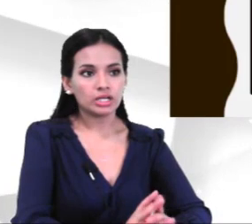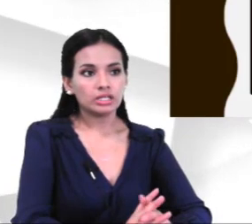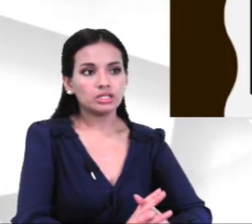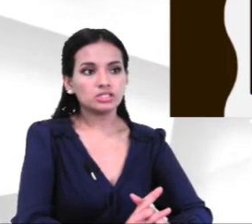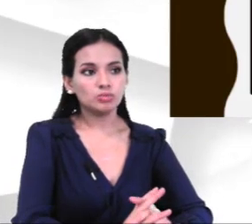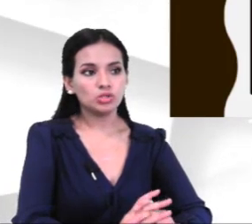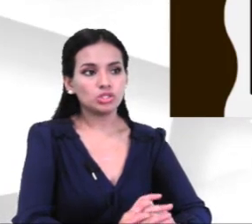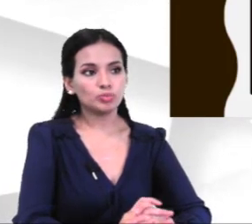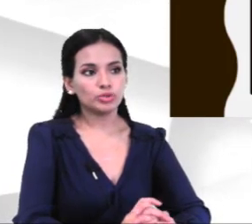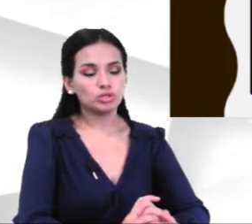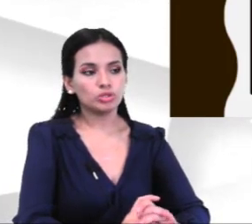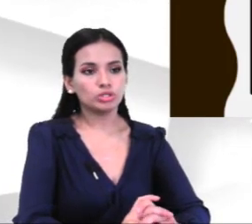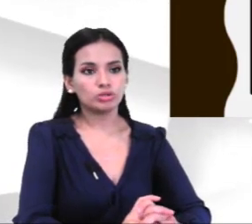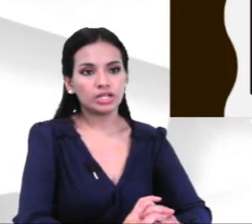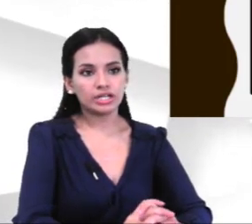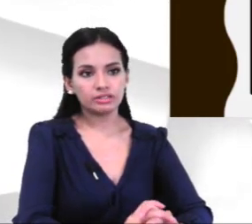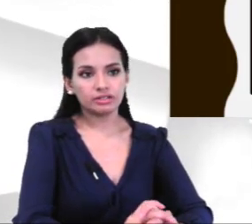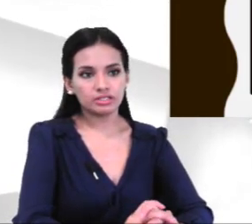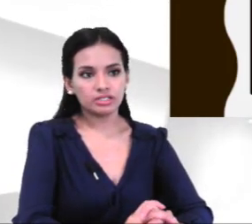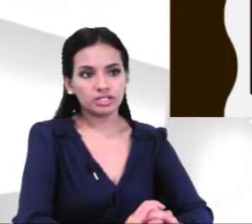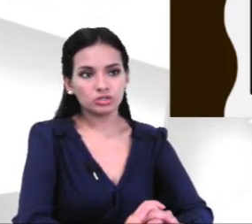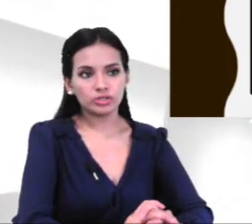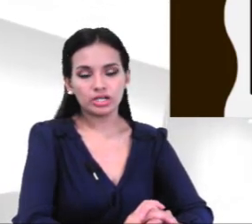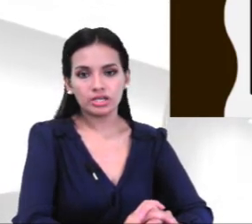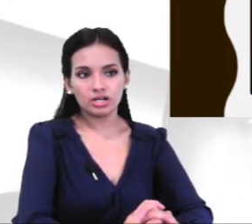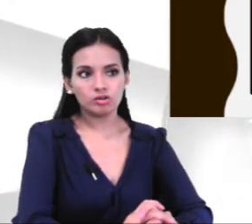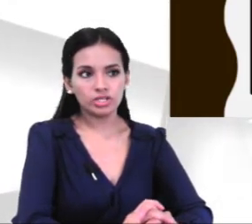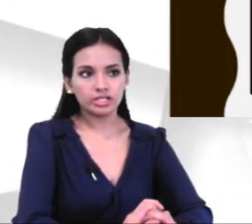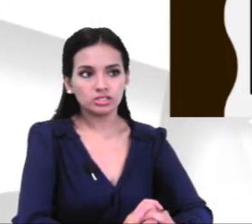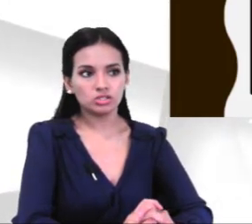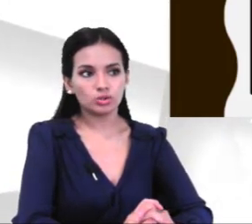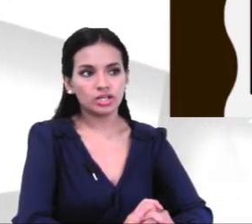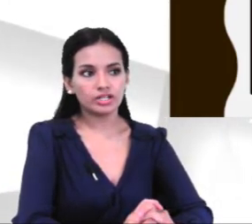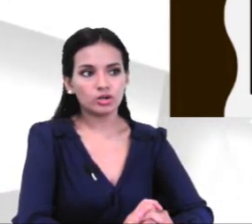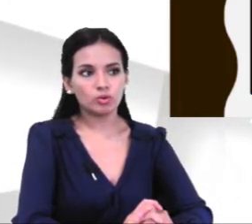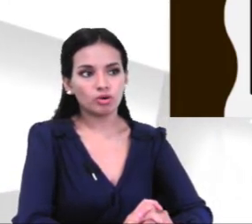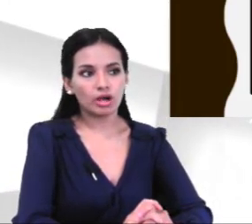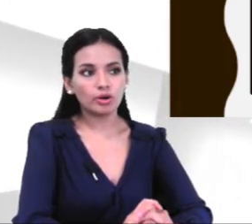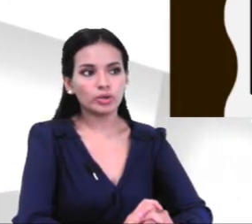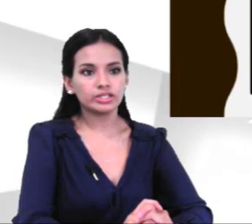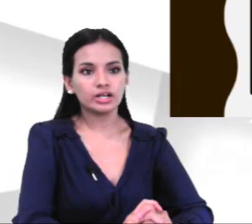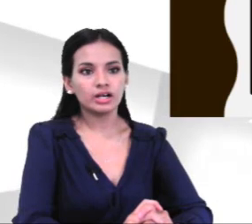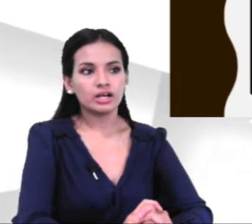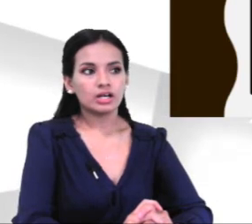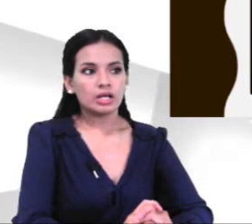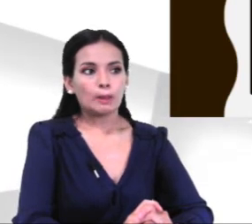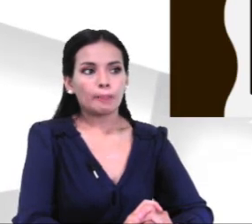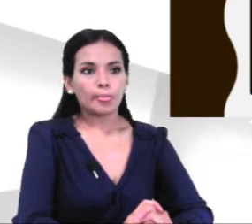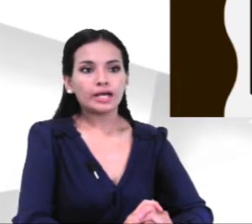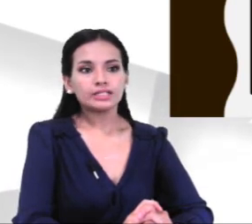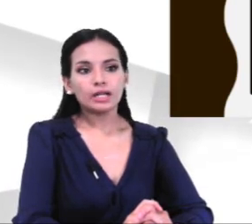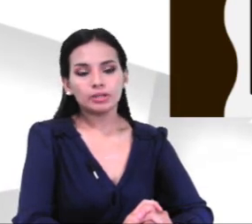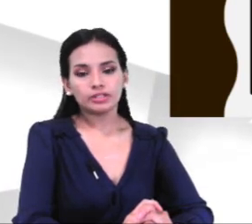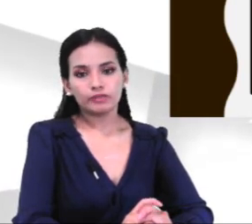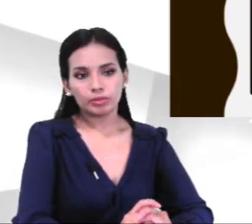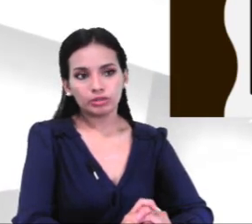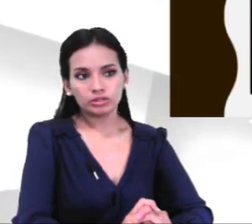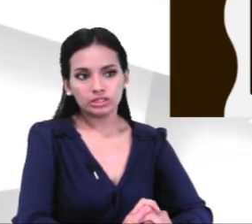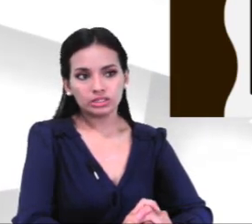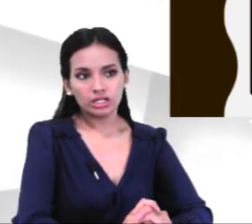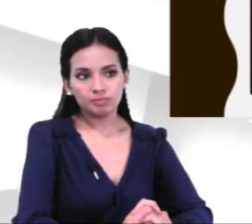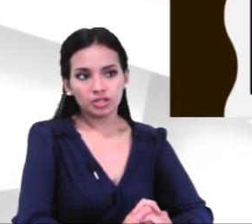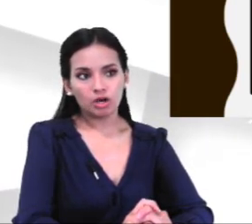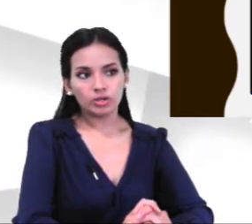cada lugar de este modo se puede incluir todo el área terrestre de las cuencas hidráulicas y toda el área acuática hasta la plataforma